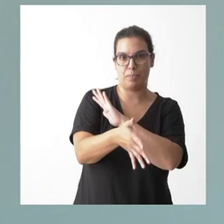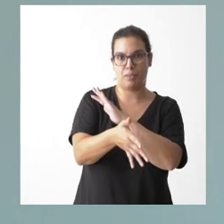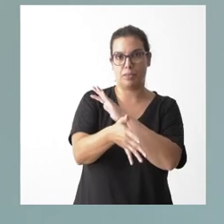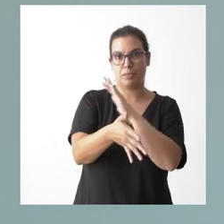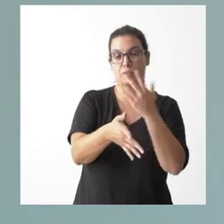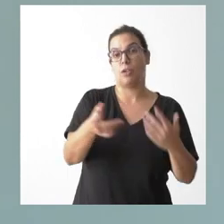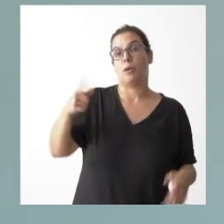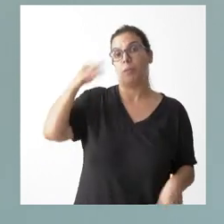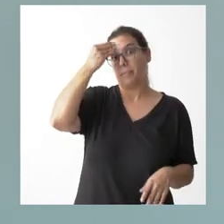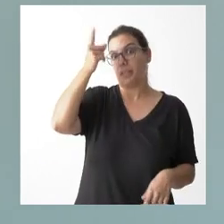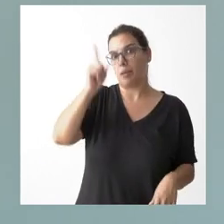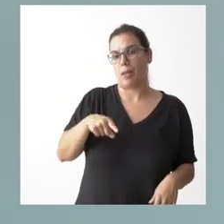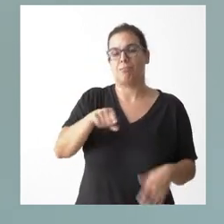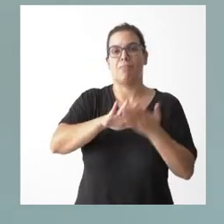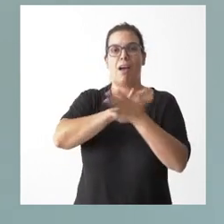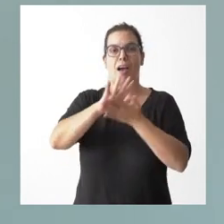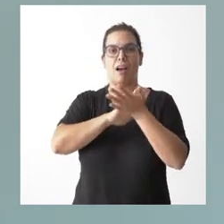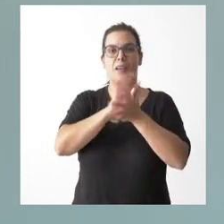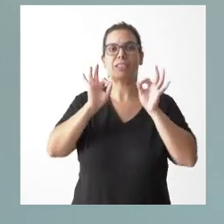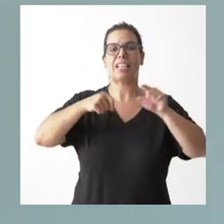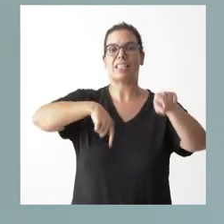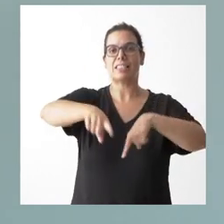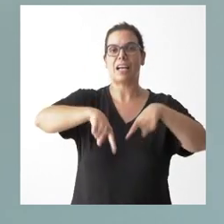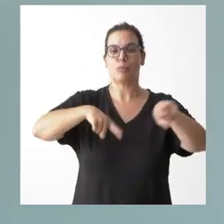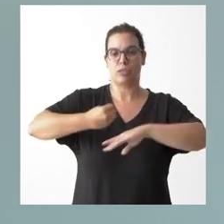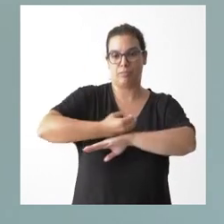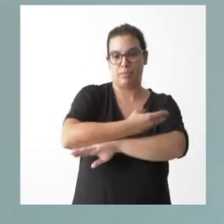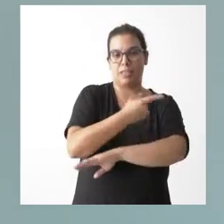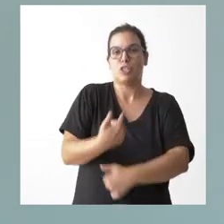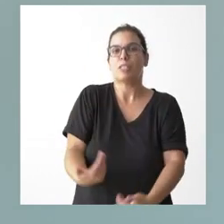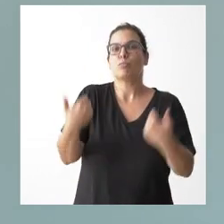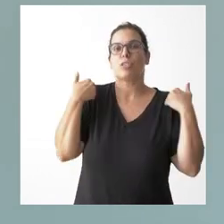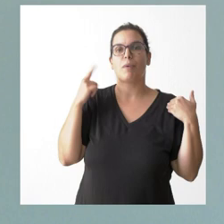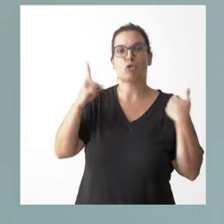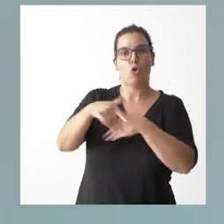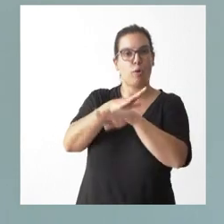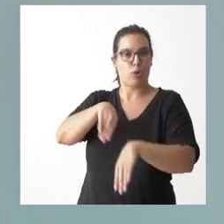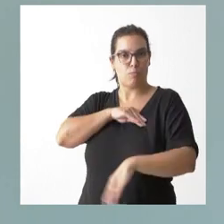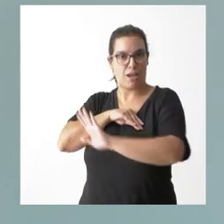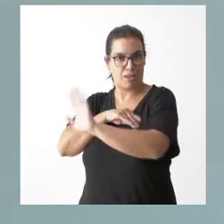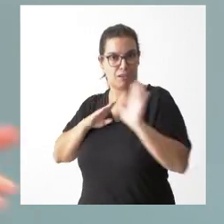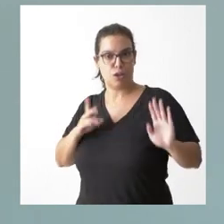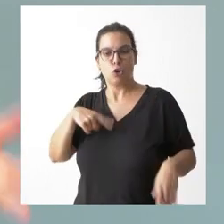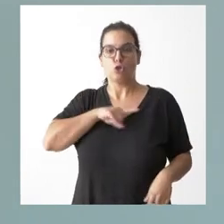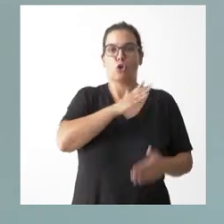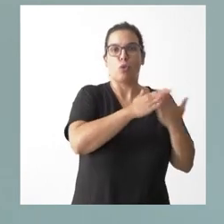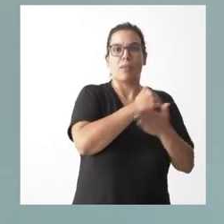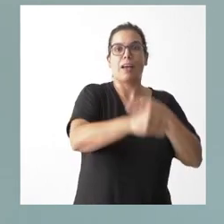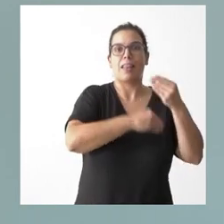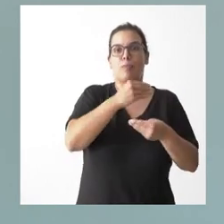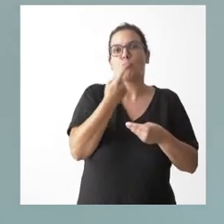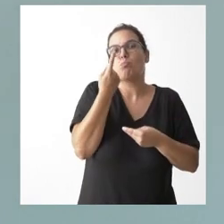en cuenta, por otra parte, que estamos hablando del transporte en ferrocarril, que es competencia exclusiva del Estado. Lo que estamos haciendo nosotros como comunidad autónoma es cubrir una